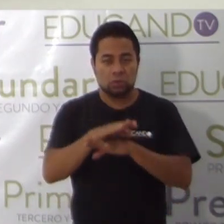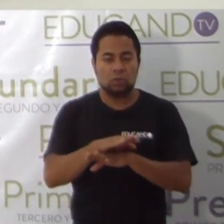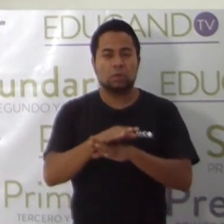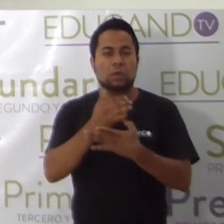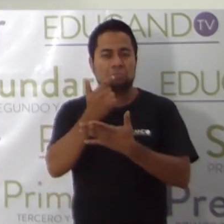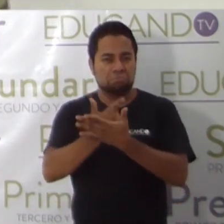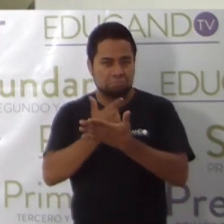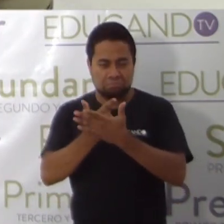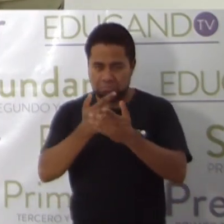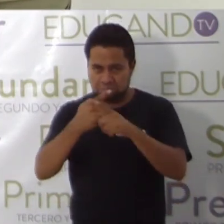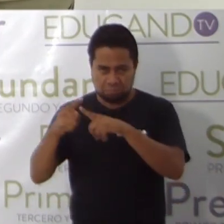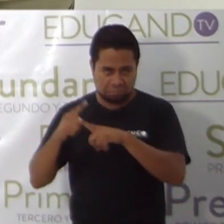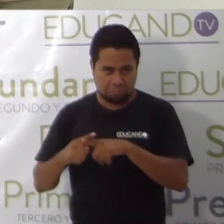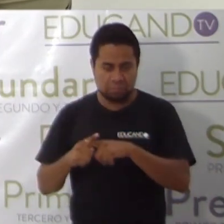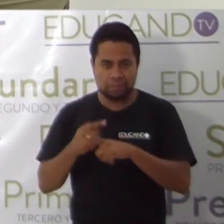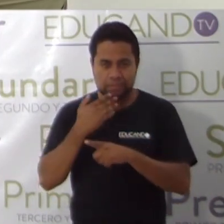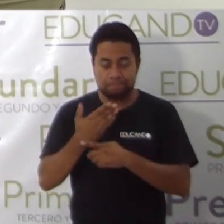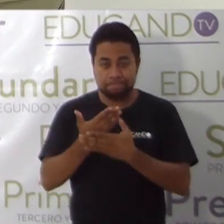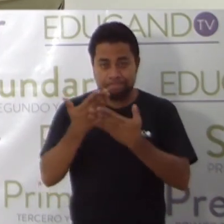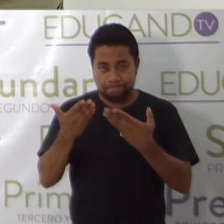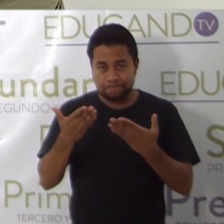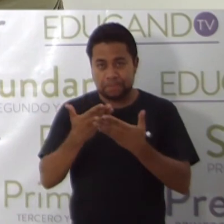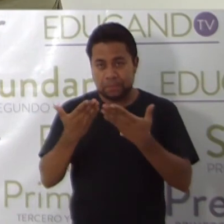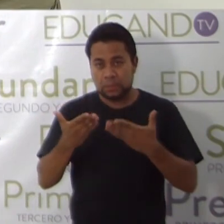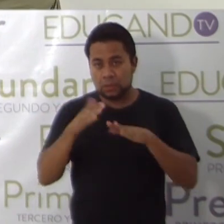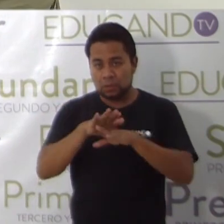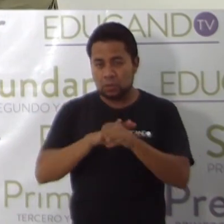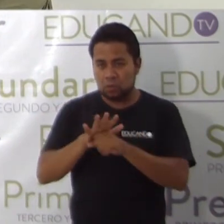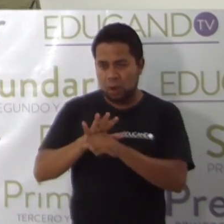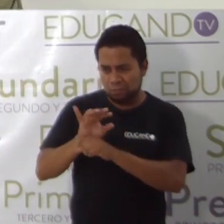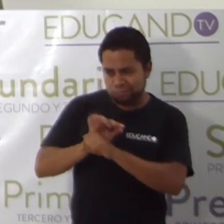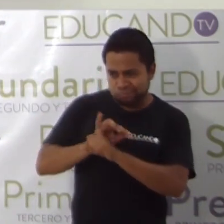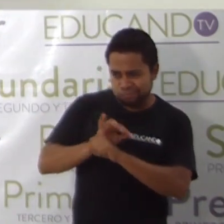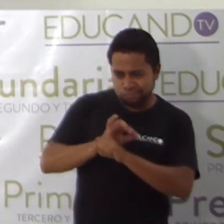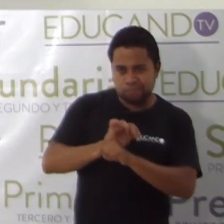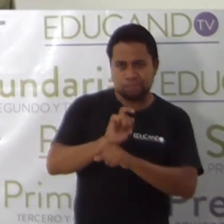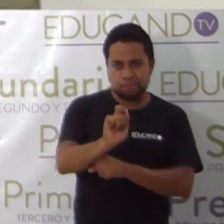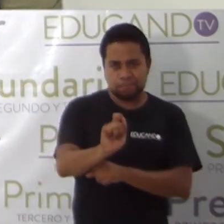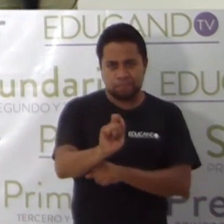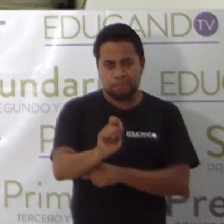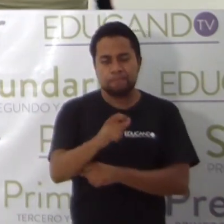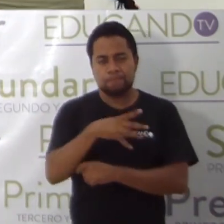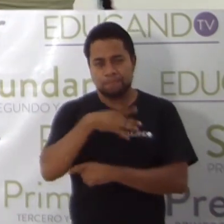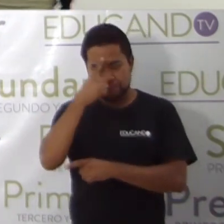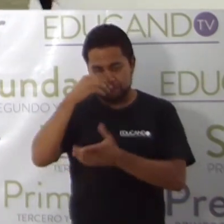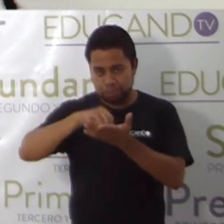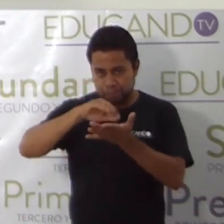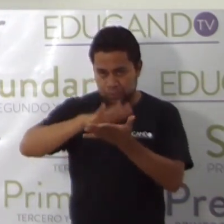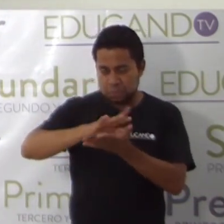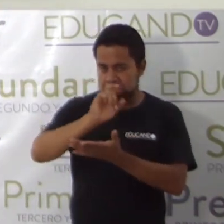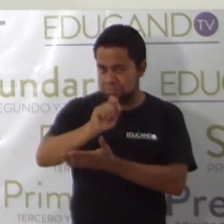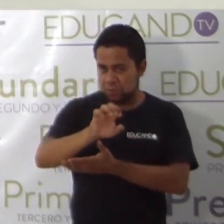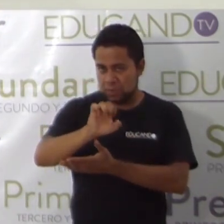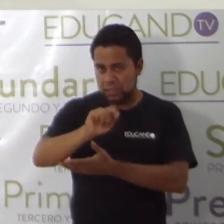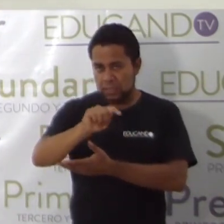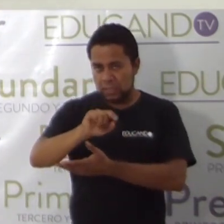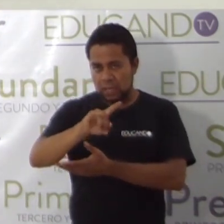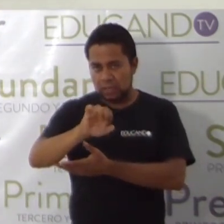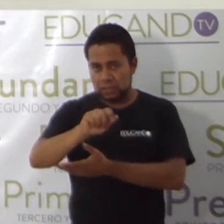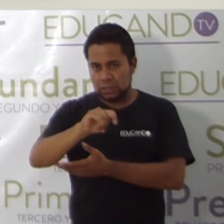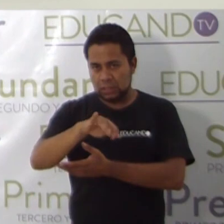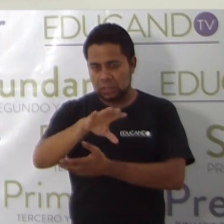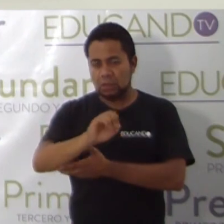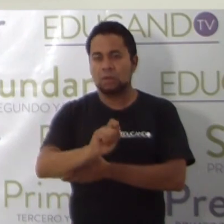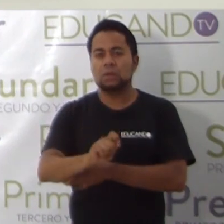Ahora, hablando de los datos que recoge, tenemos el dato estadístico, ¿sí? La estadística